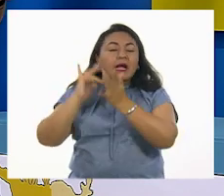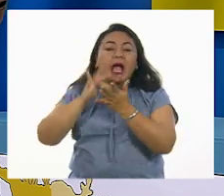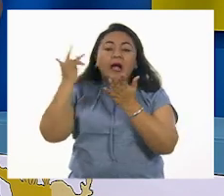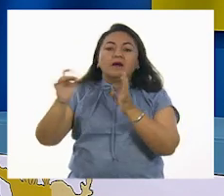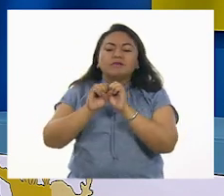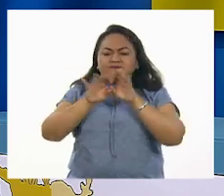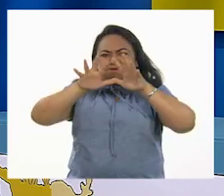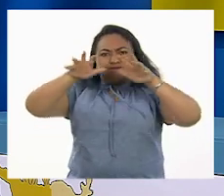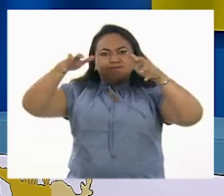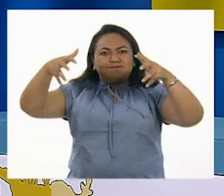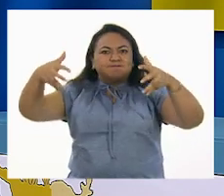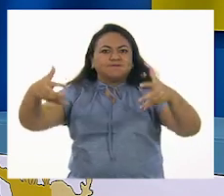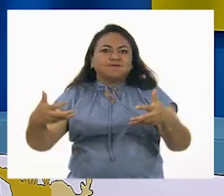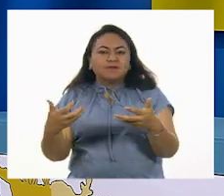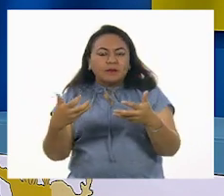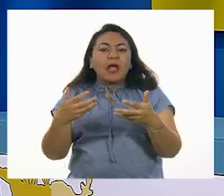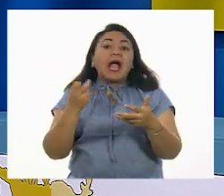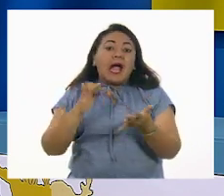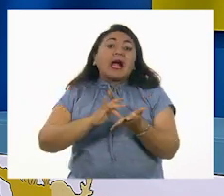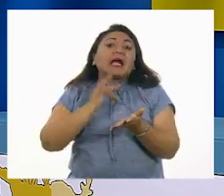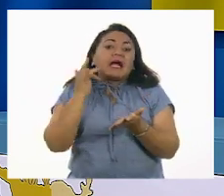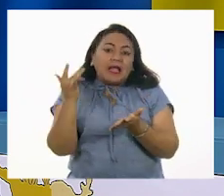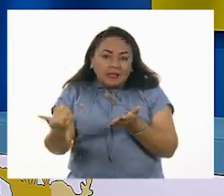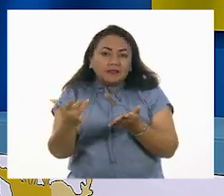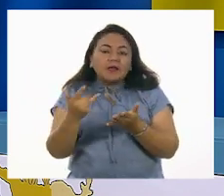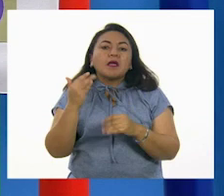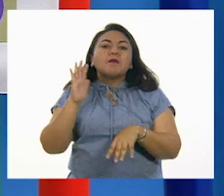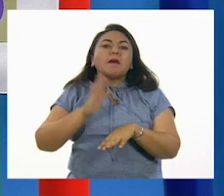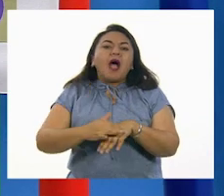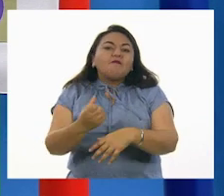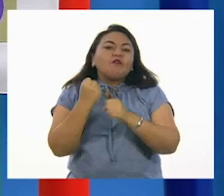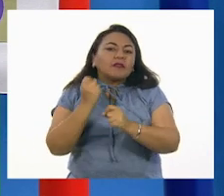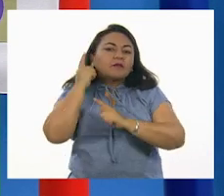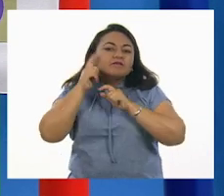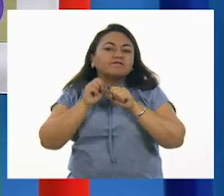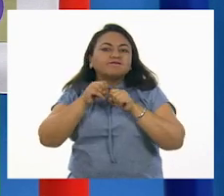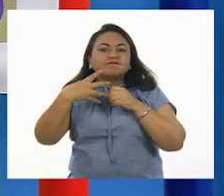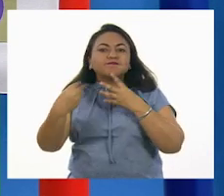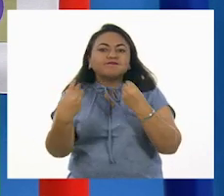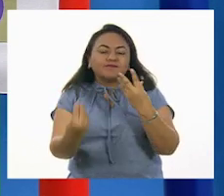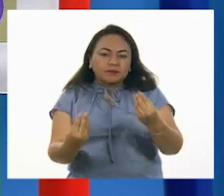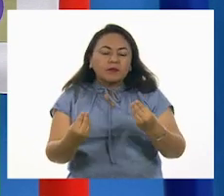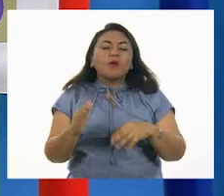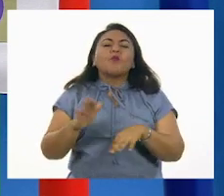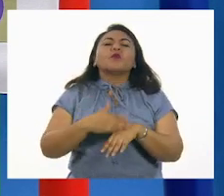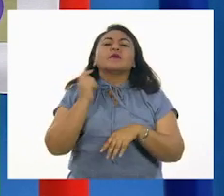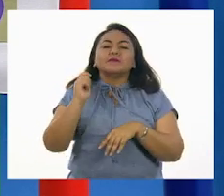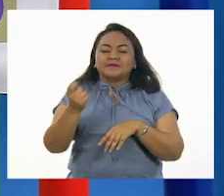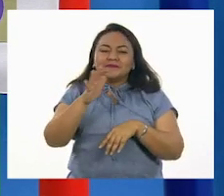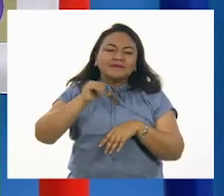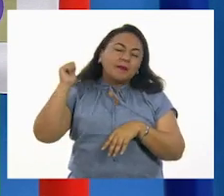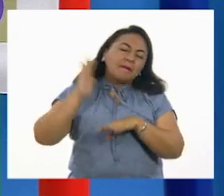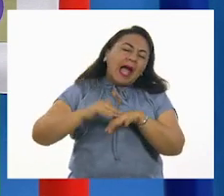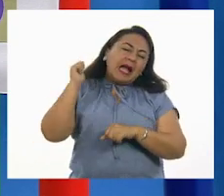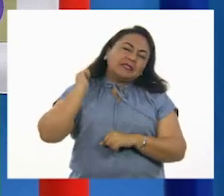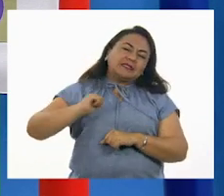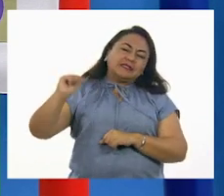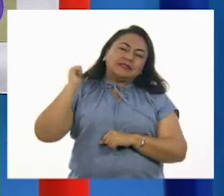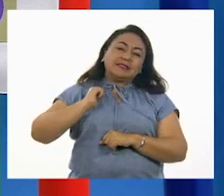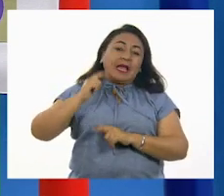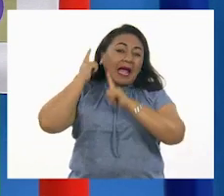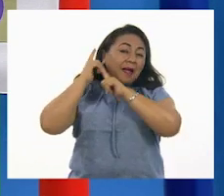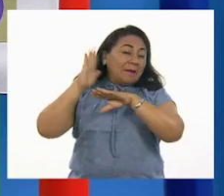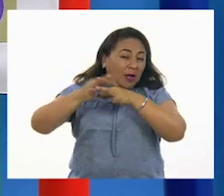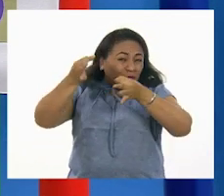a otros territorios y con ello haya adquirido mayor fuerza. Porque aunque las ciudades-estados griegos de la antigüedad desaparecieron con